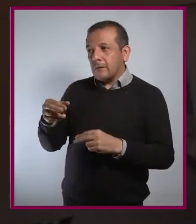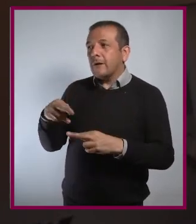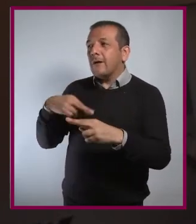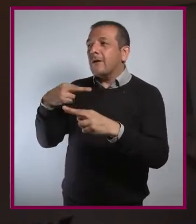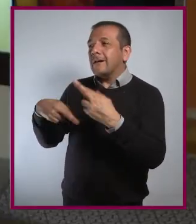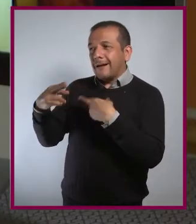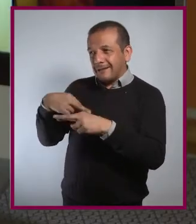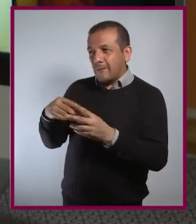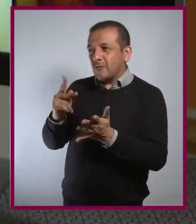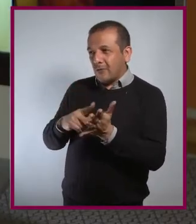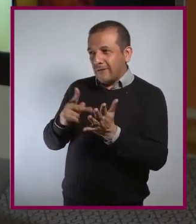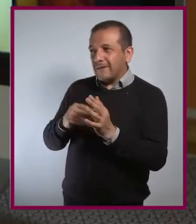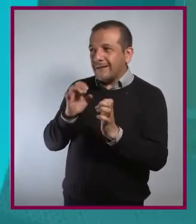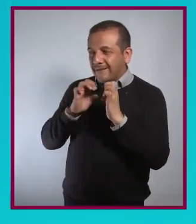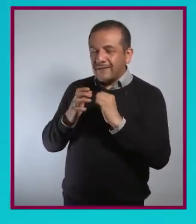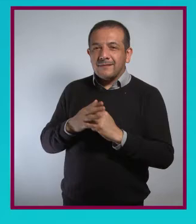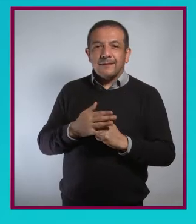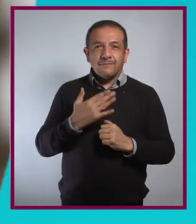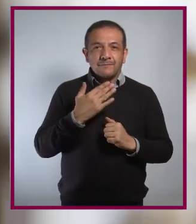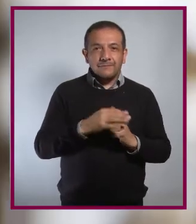y regresamos con usted. Claro.